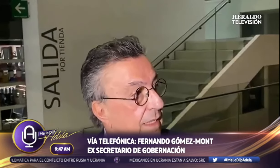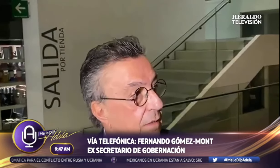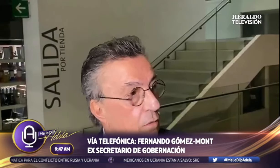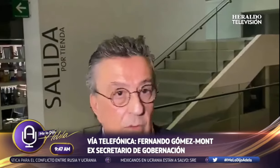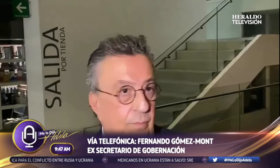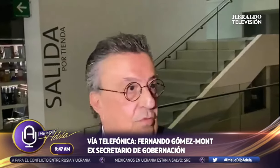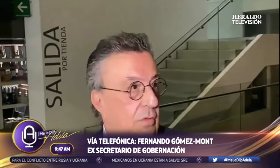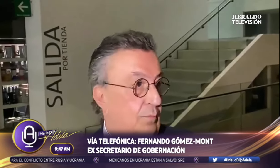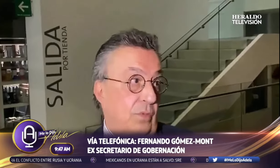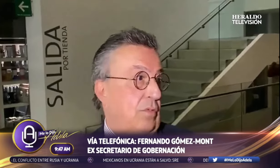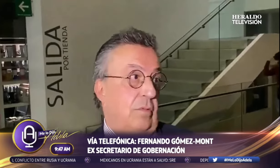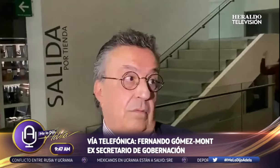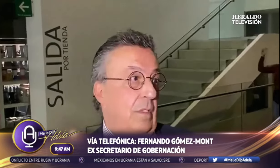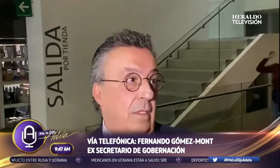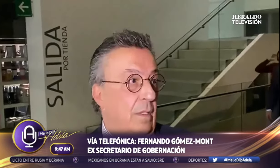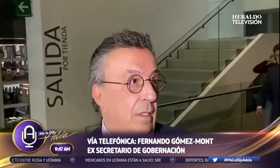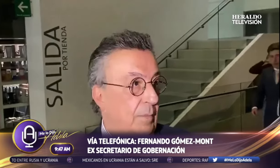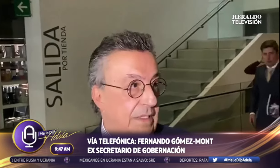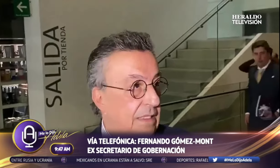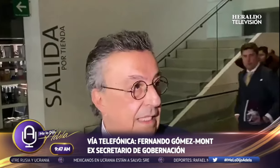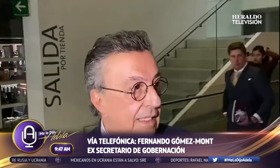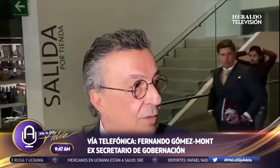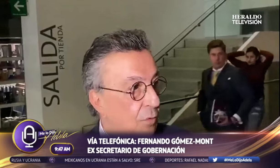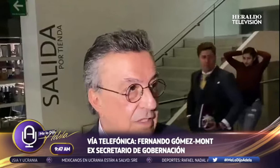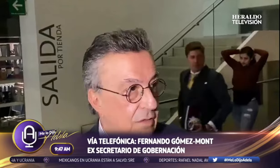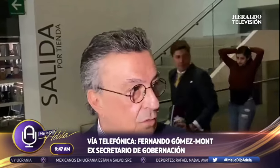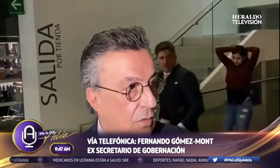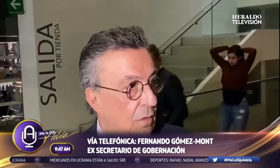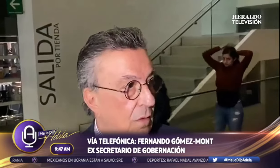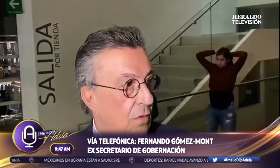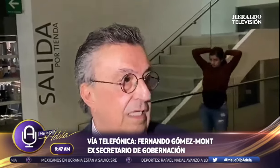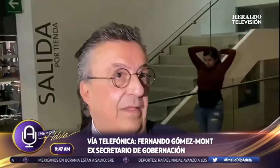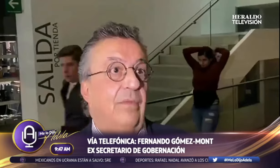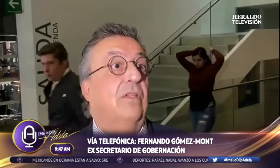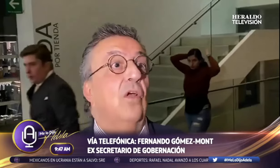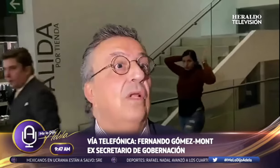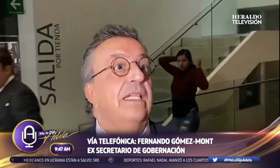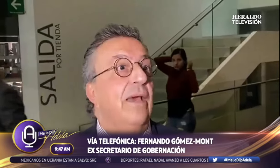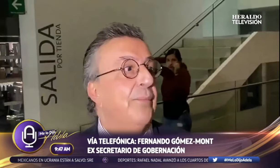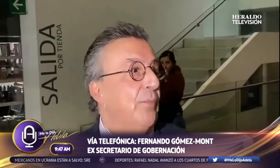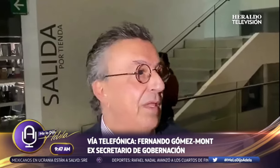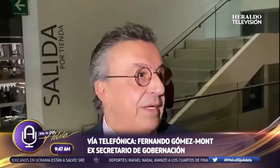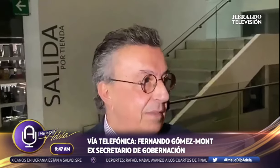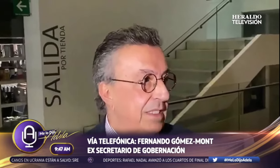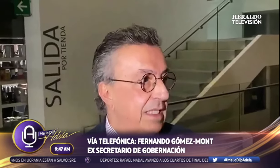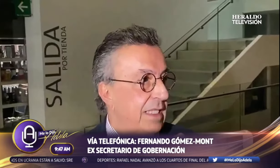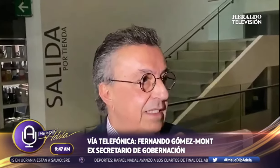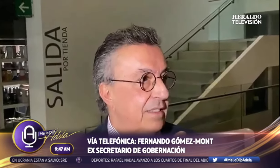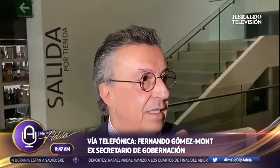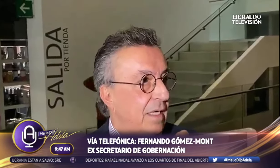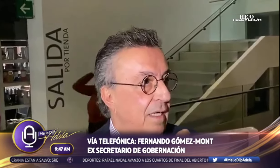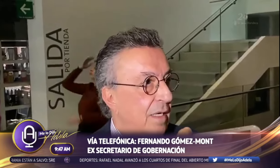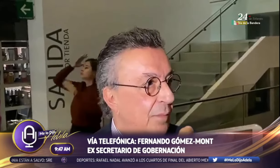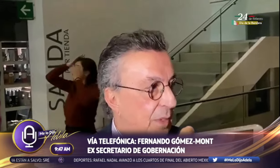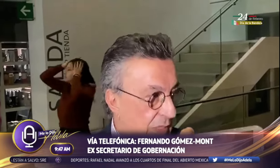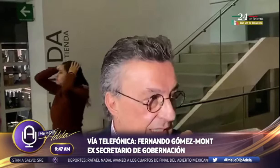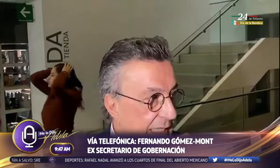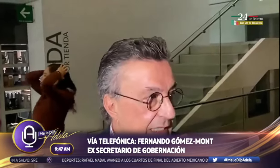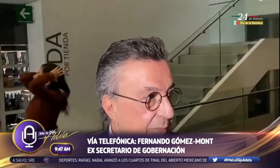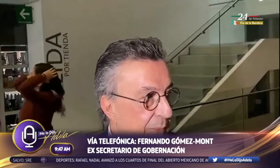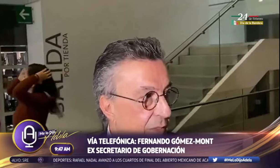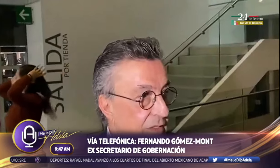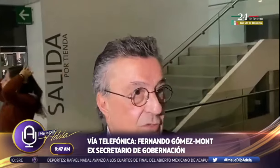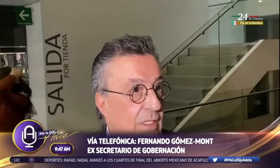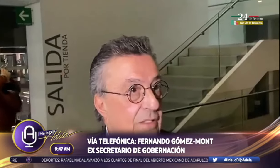estaba incorporando algo. Aquí es una noción relativamente difusa. Y decía, oye, tú no puedes plantear la